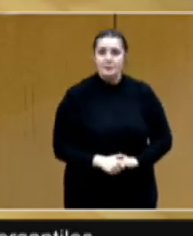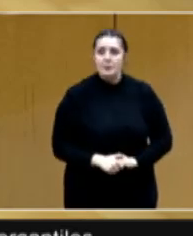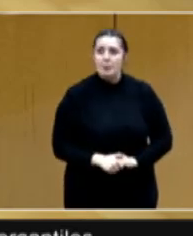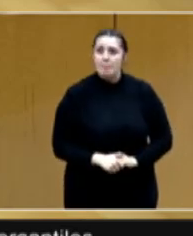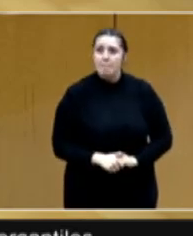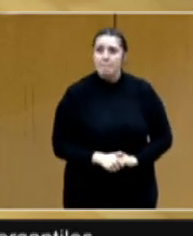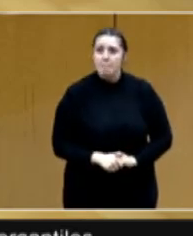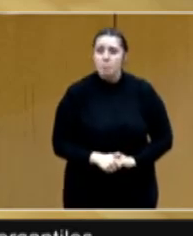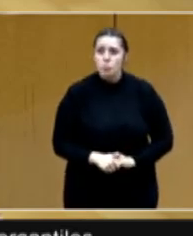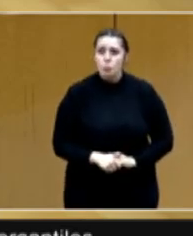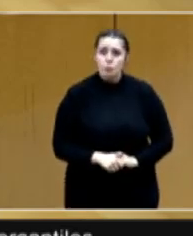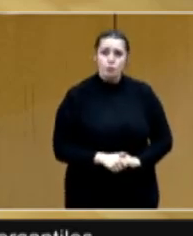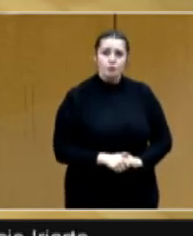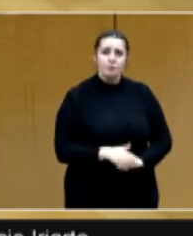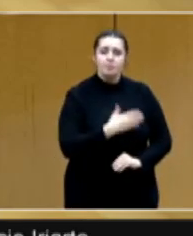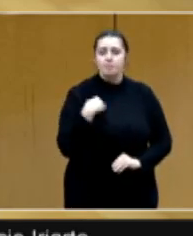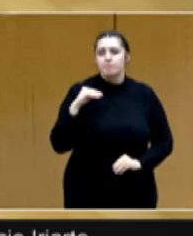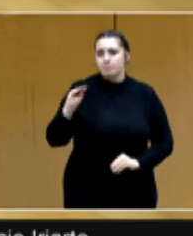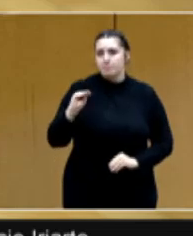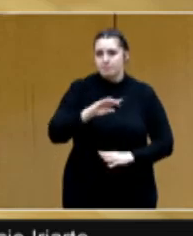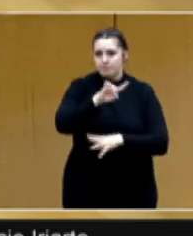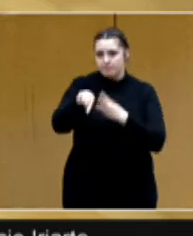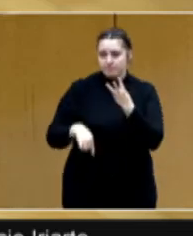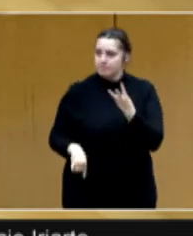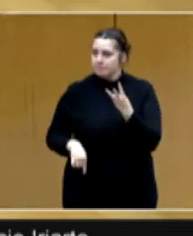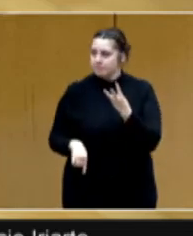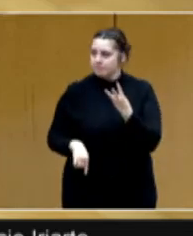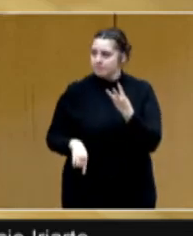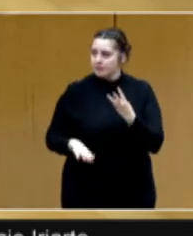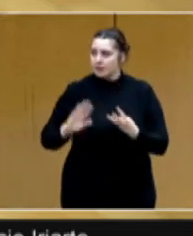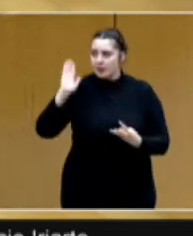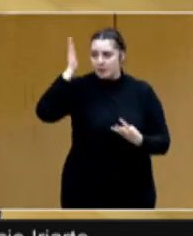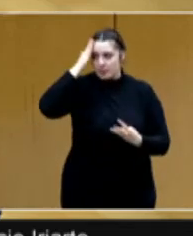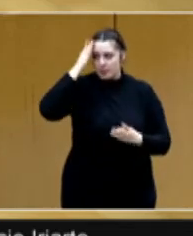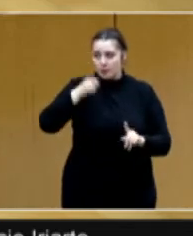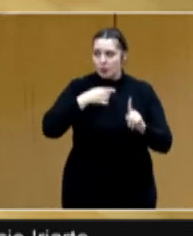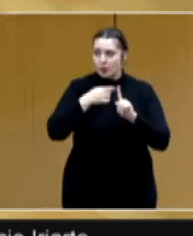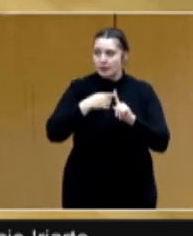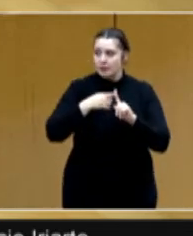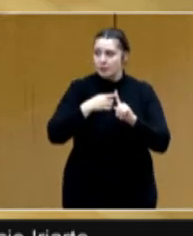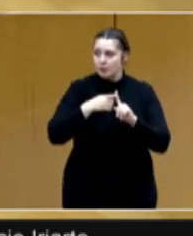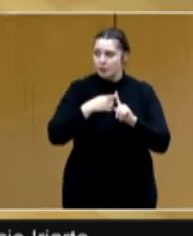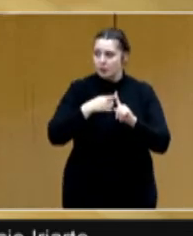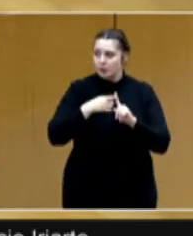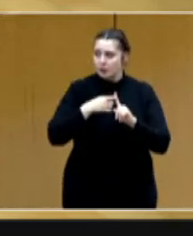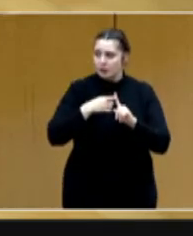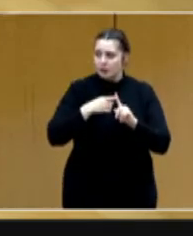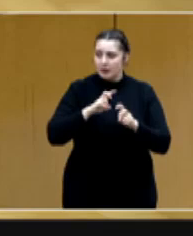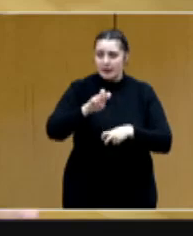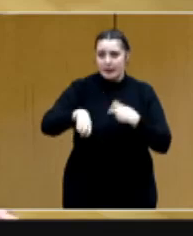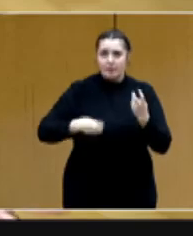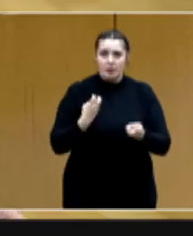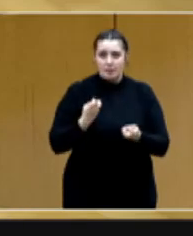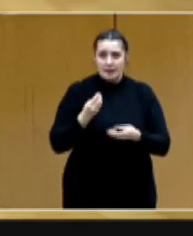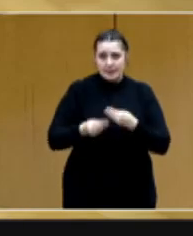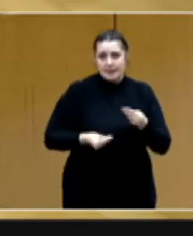le quería hacer tres preguntas principios y objetivos de las reformas realizadas en